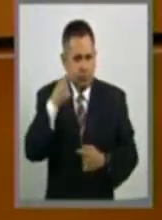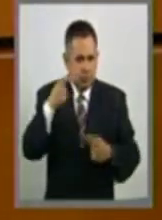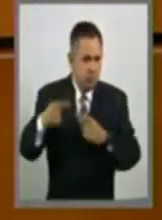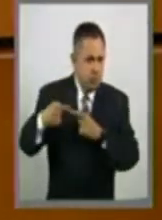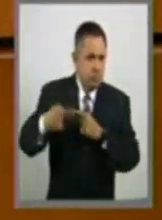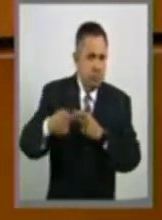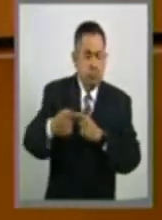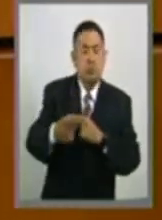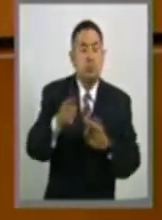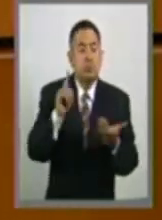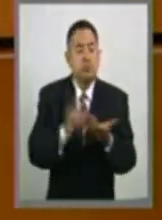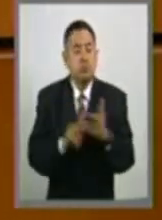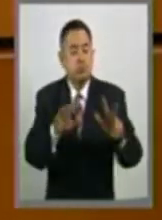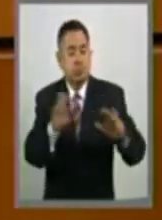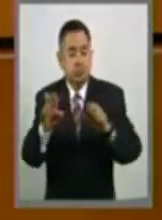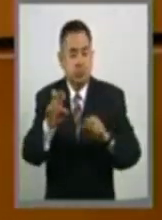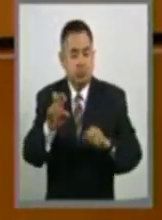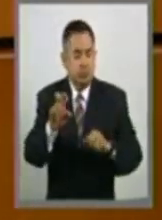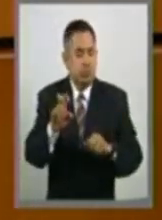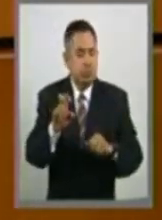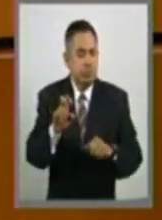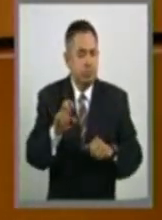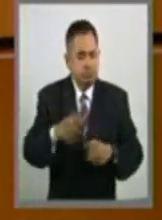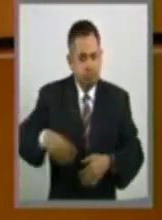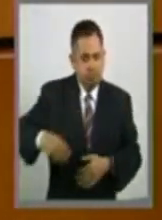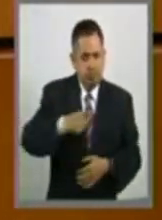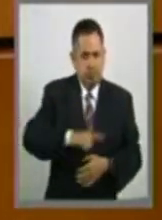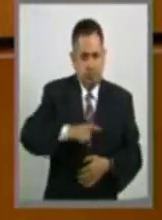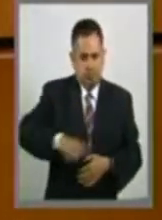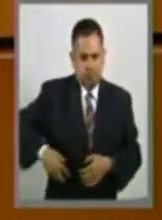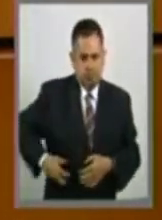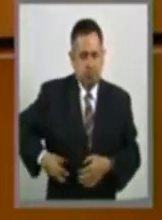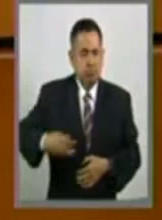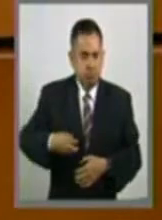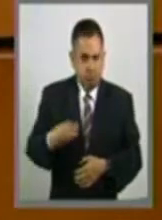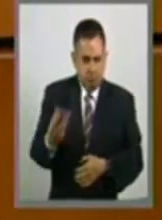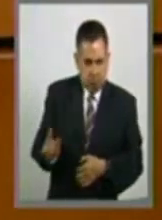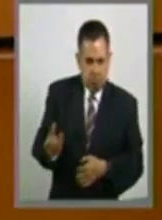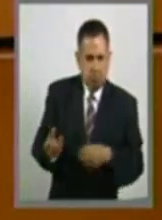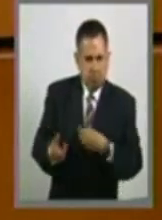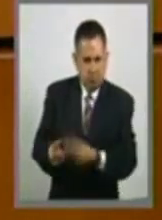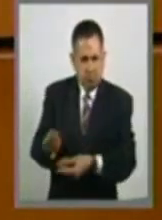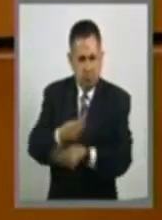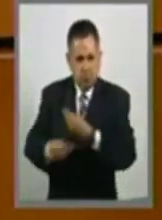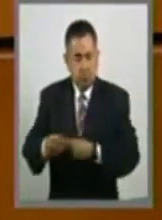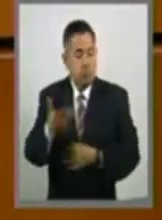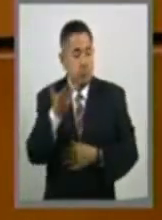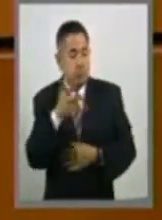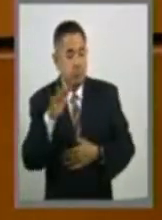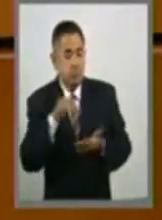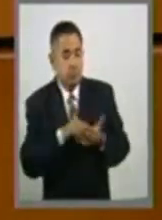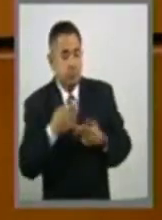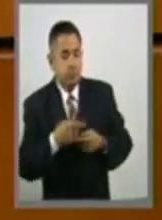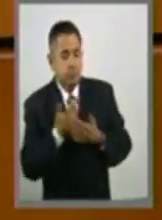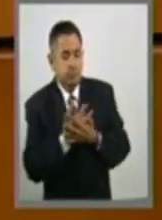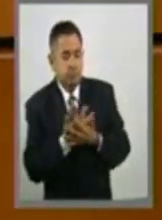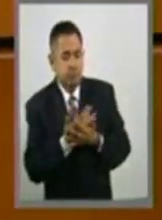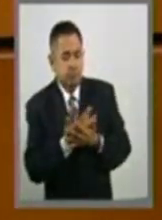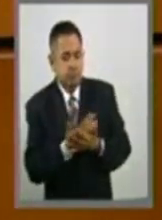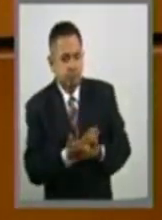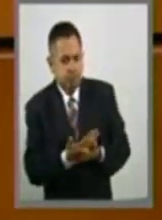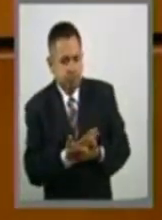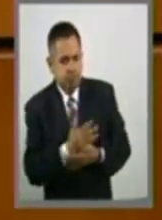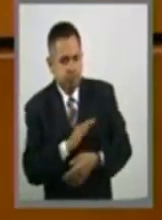cabo 1,700 trasplantes de riñón y 10,000 quedaron en espera de un donante, es decir, no